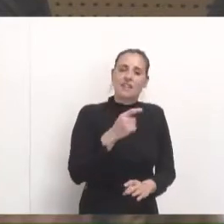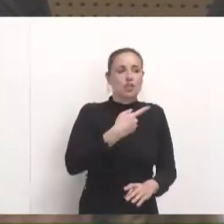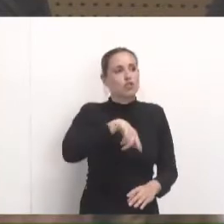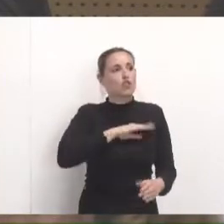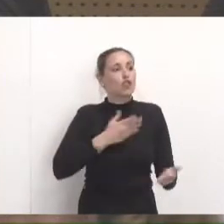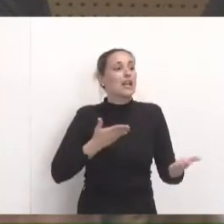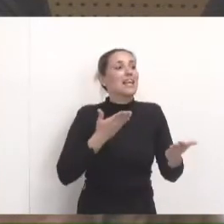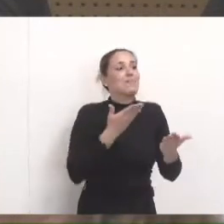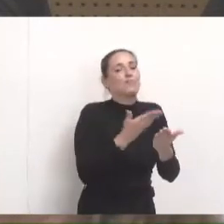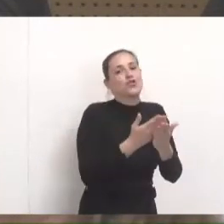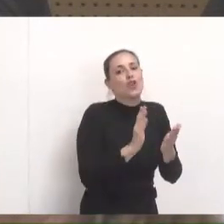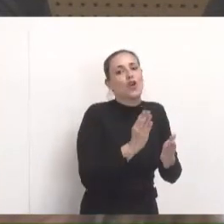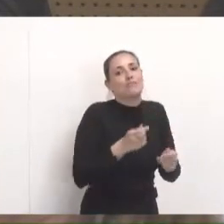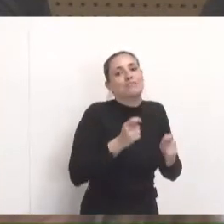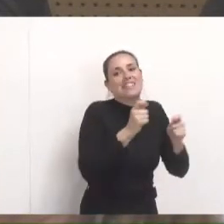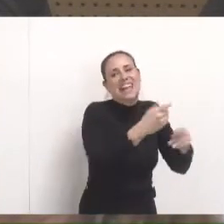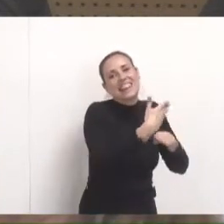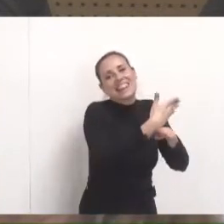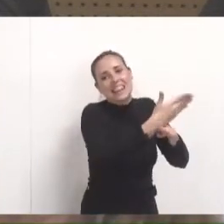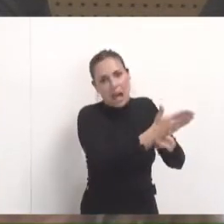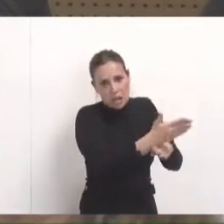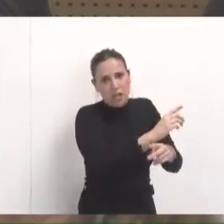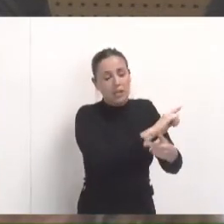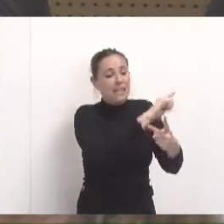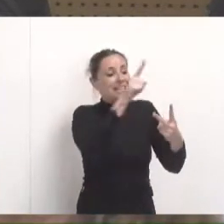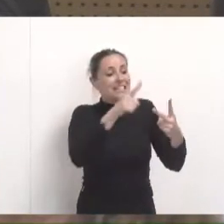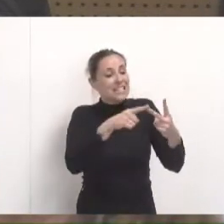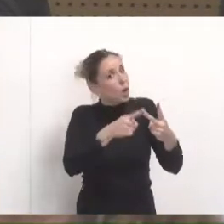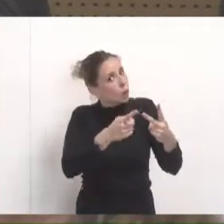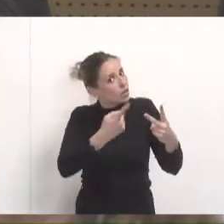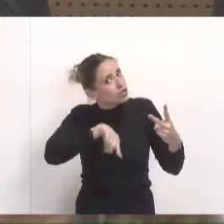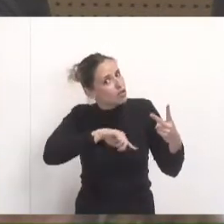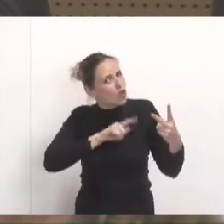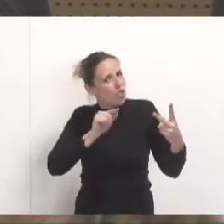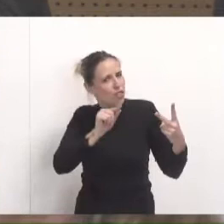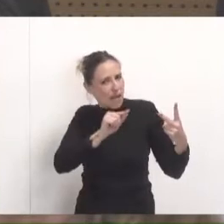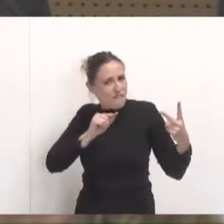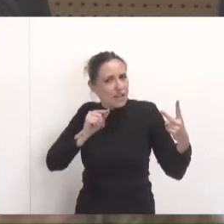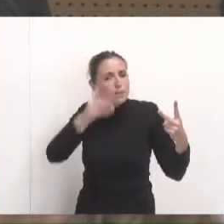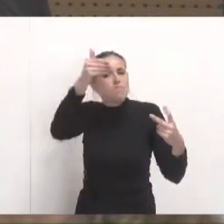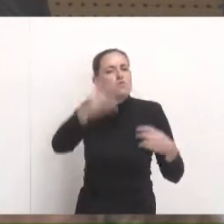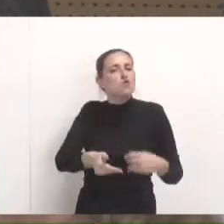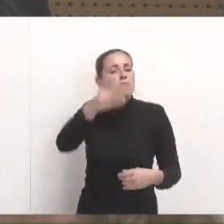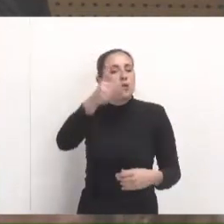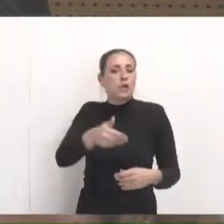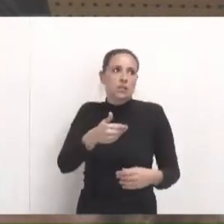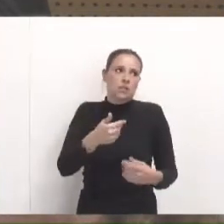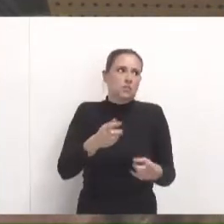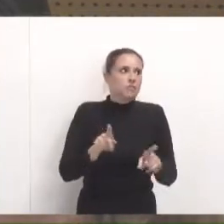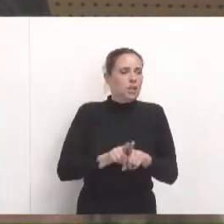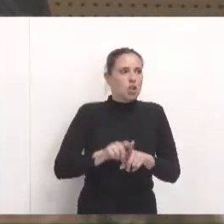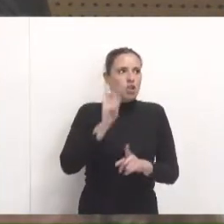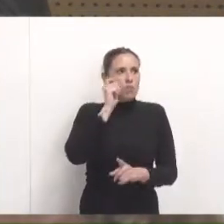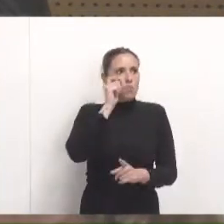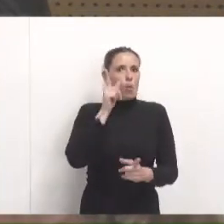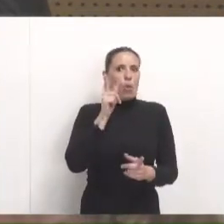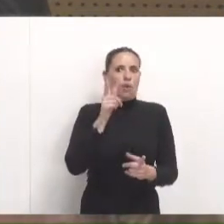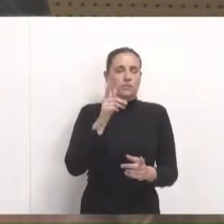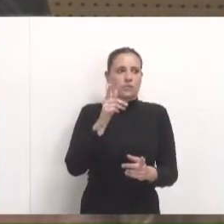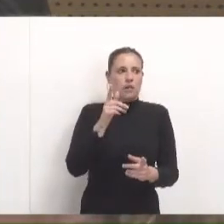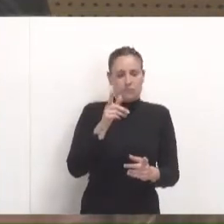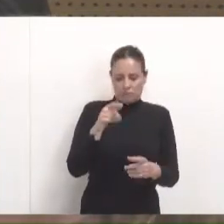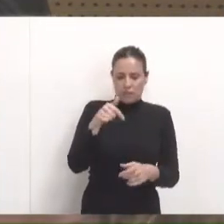tardíamente. La segunda vez tuvimos un debate importante donde vimos nuestras diferencias en este